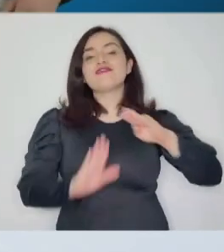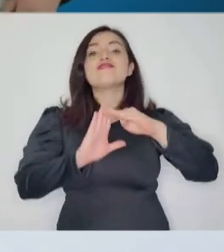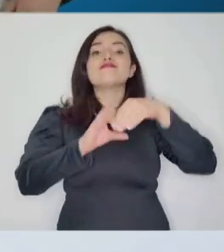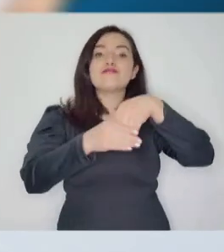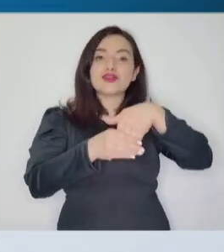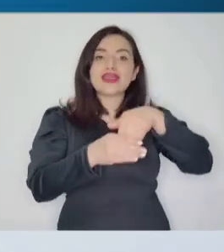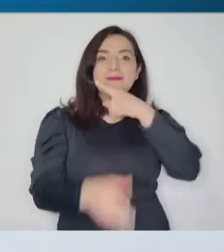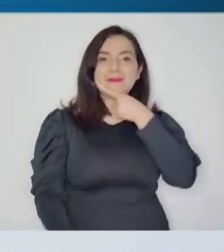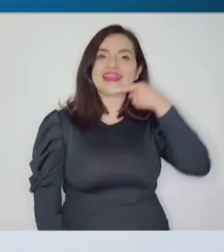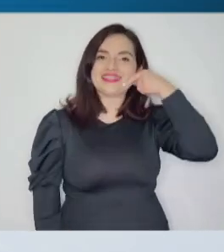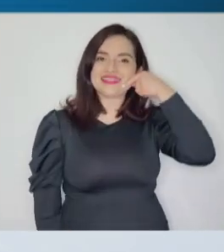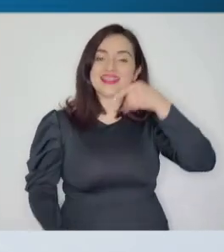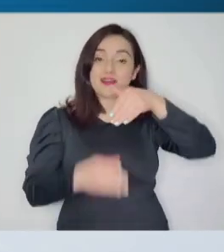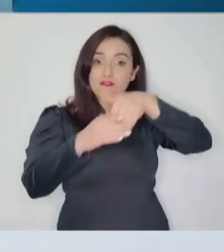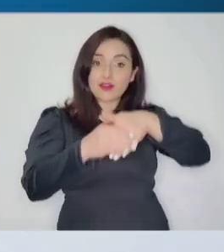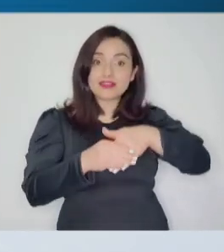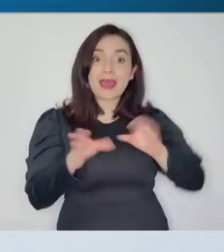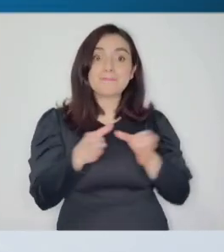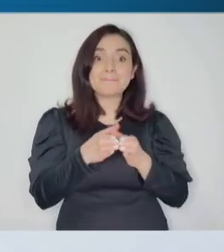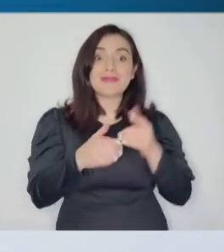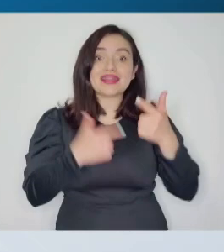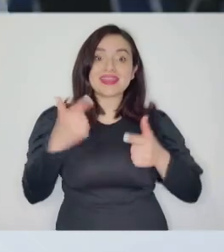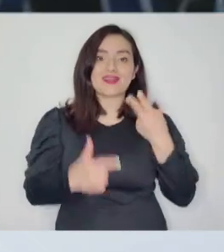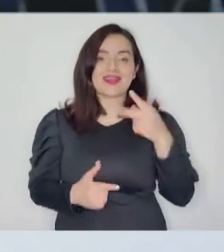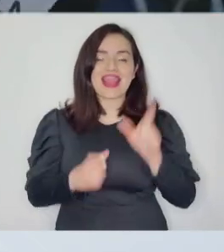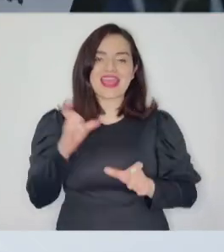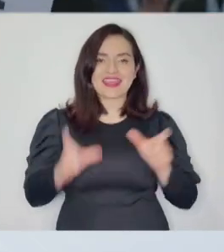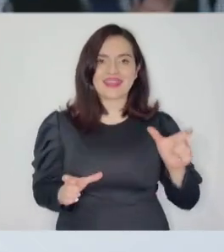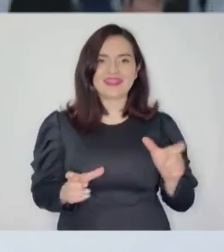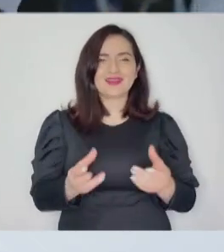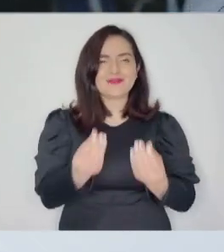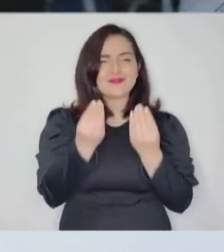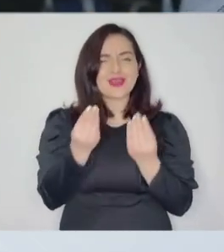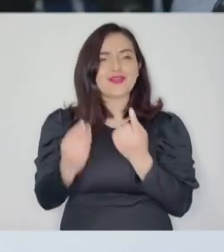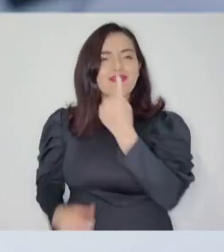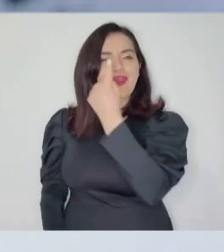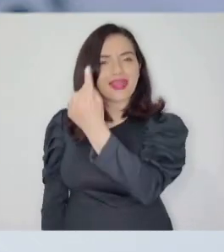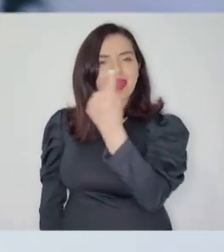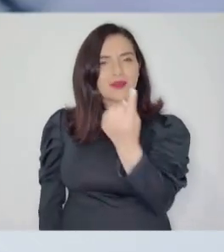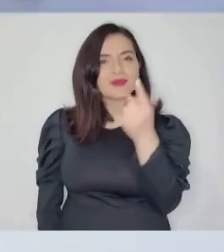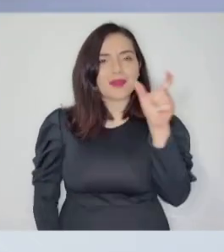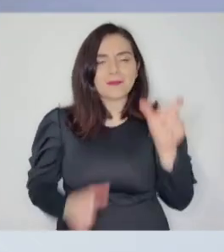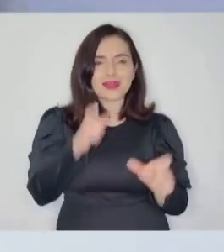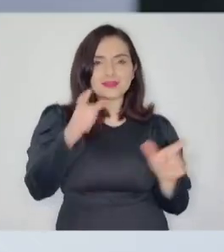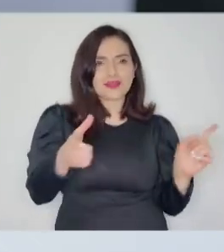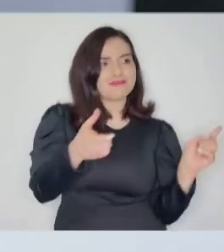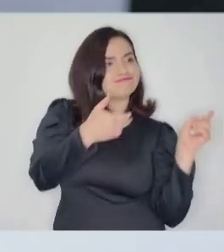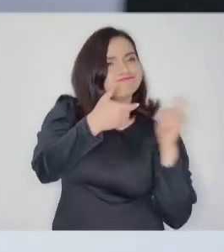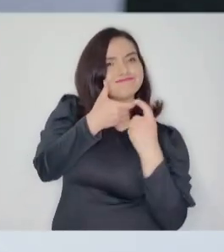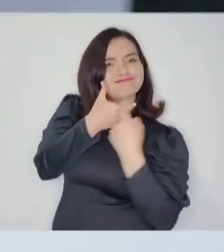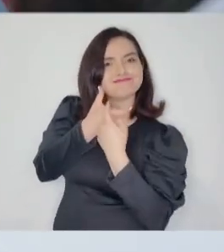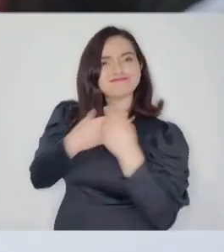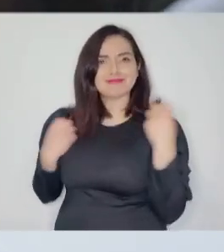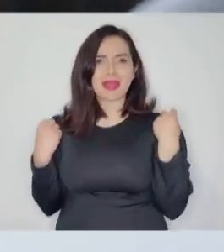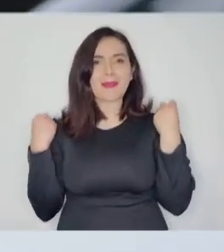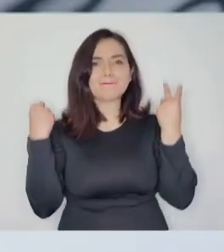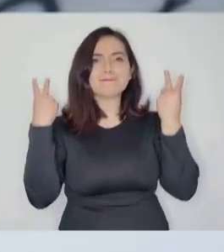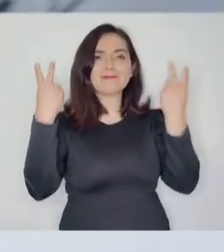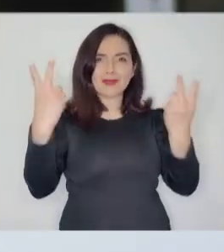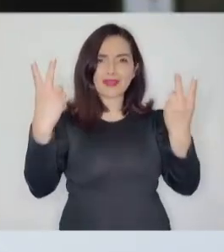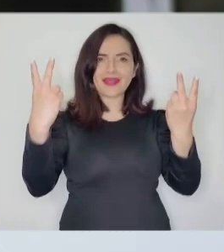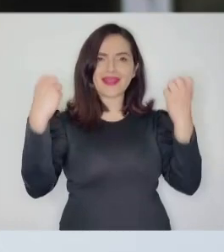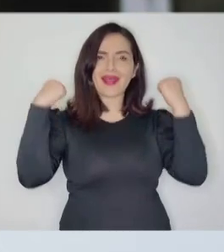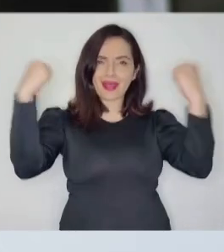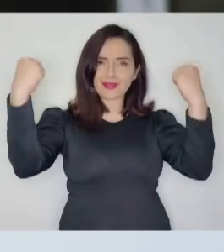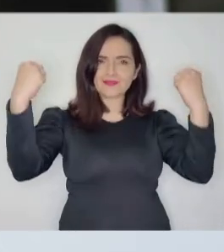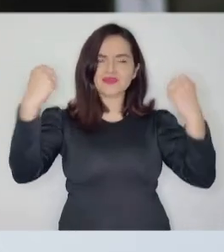vota París. Vota Partido de la Gente. Bendita cada persona que se ha sumado, que se ha empoderado,